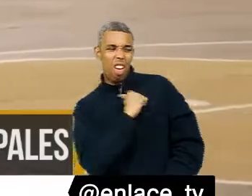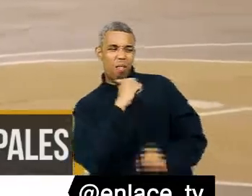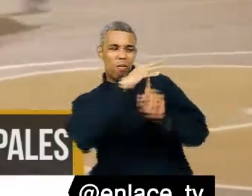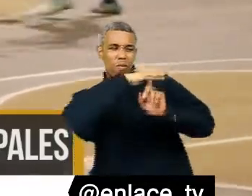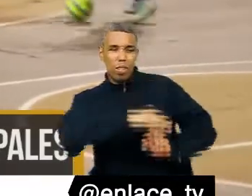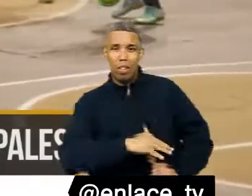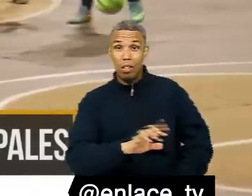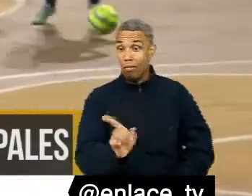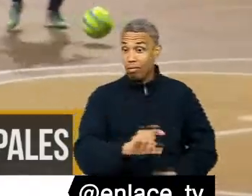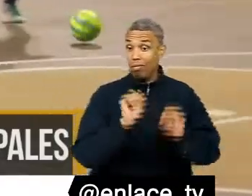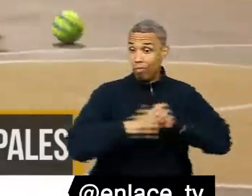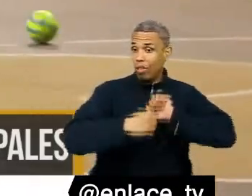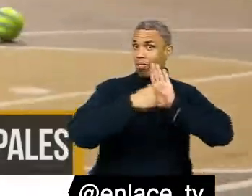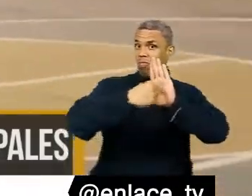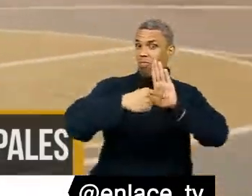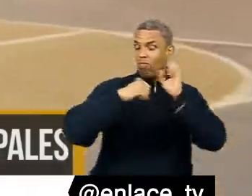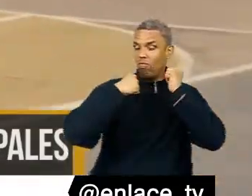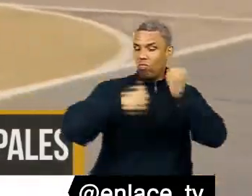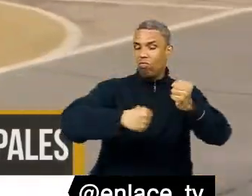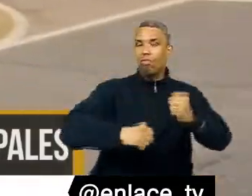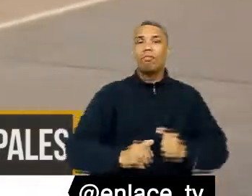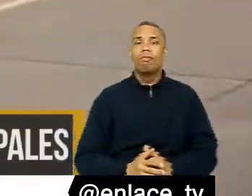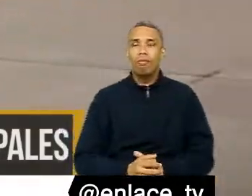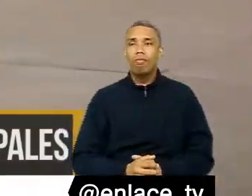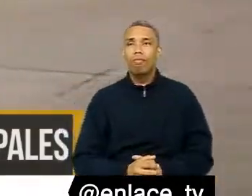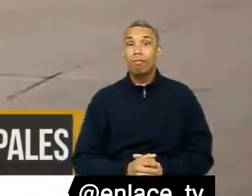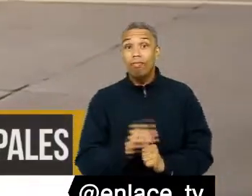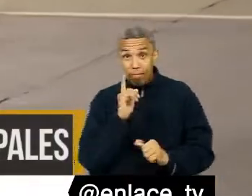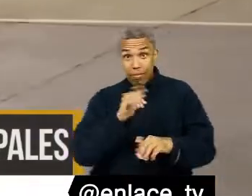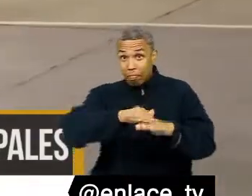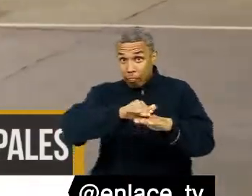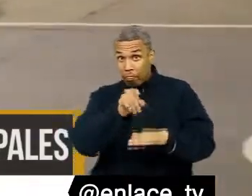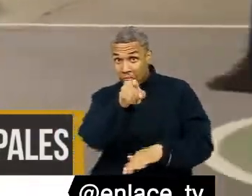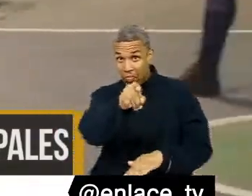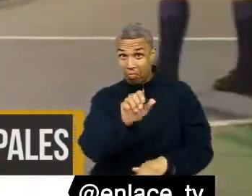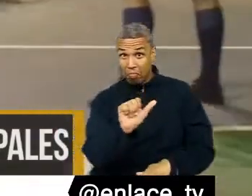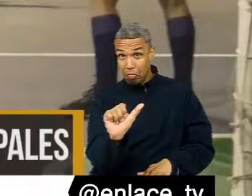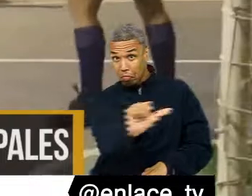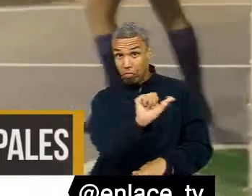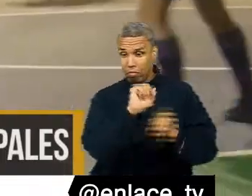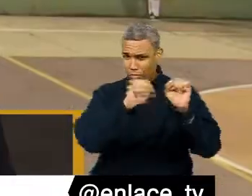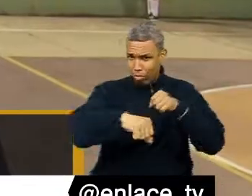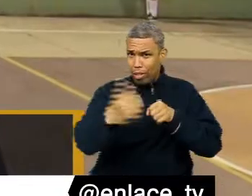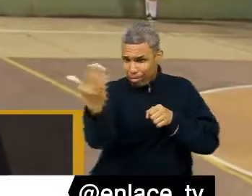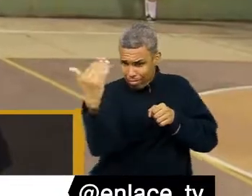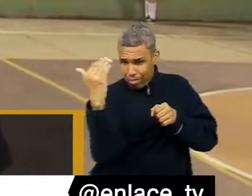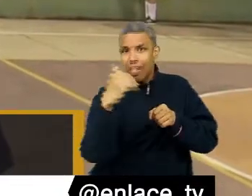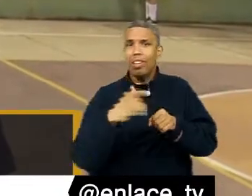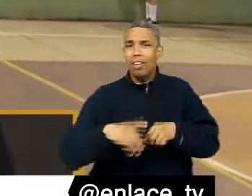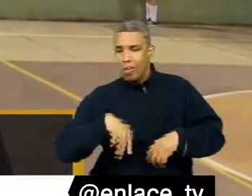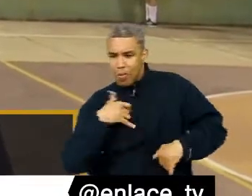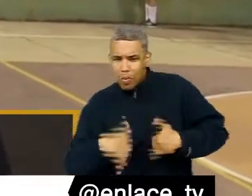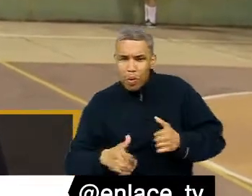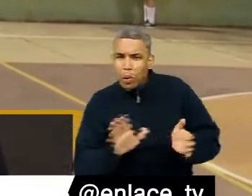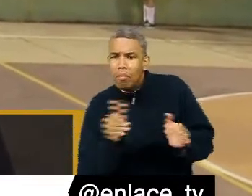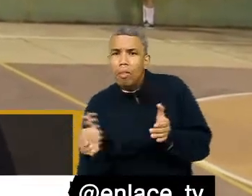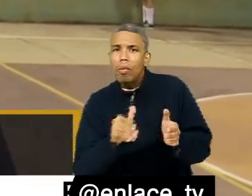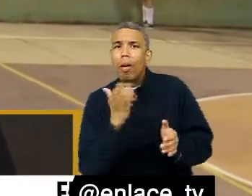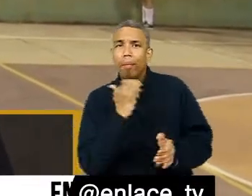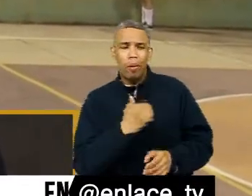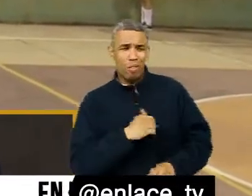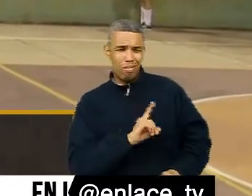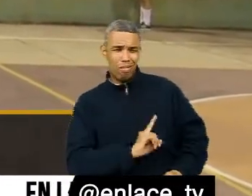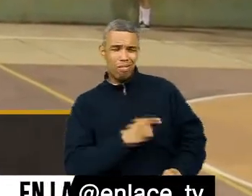excelente que nos dieran la oportunidad a nosotras las mujeres. Hago la invitación a todas las mujeres barranqueñas para que se integren, para que jueguen micro, para que la pasen bien, para